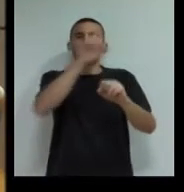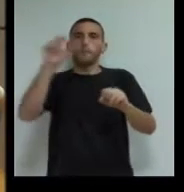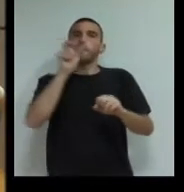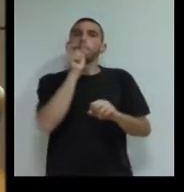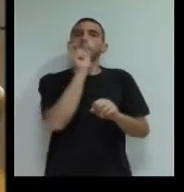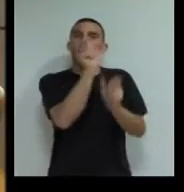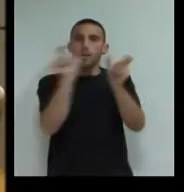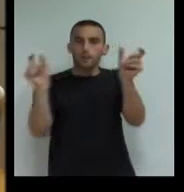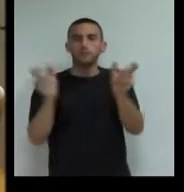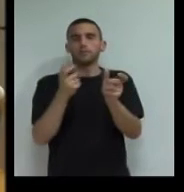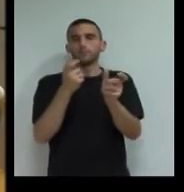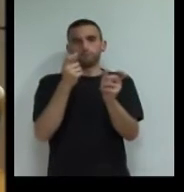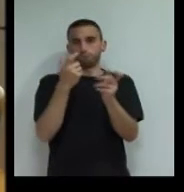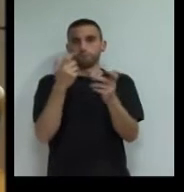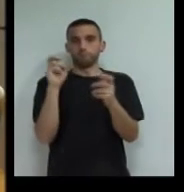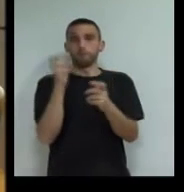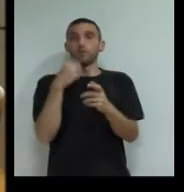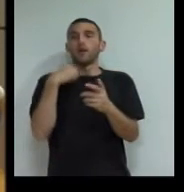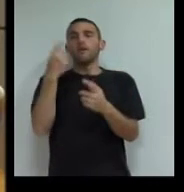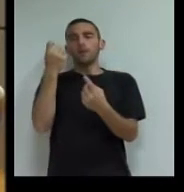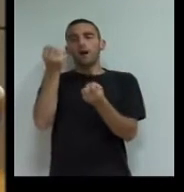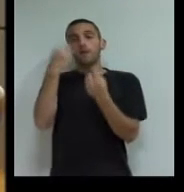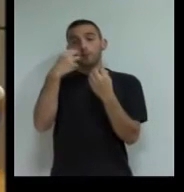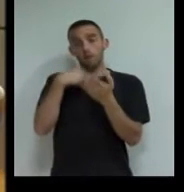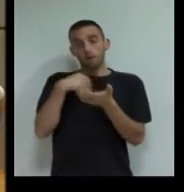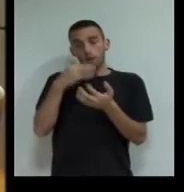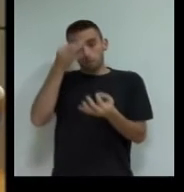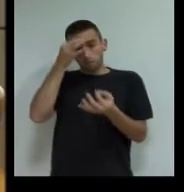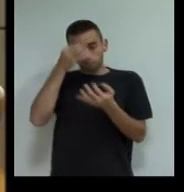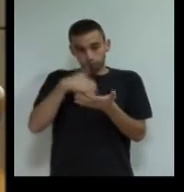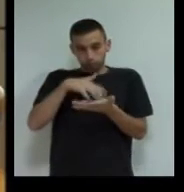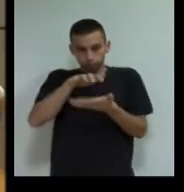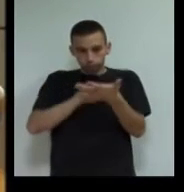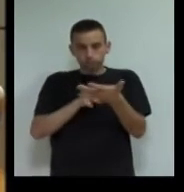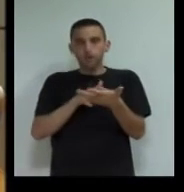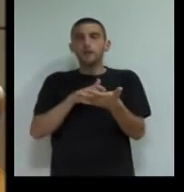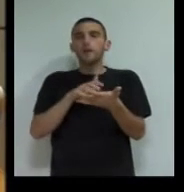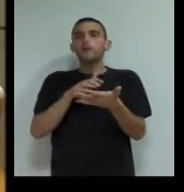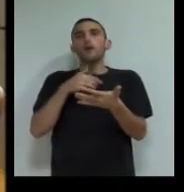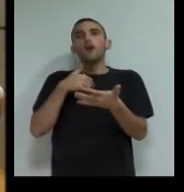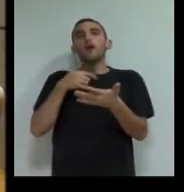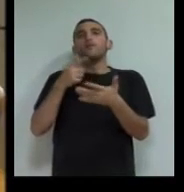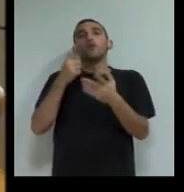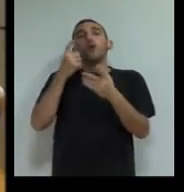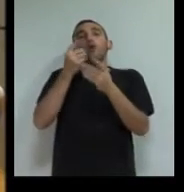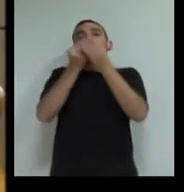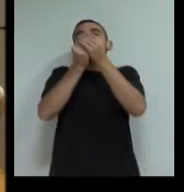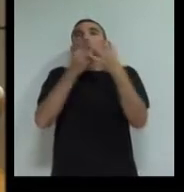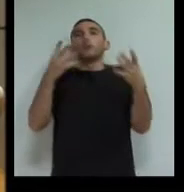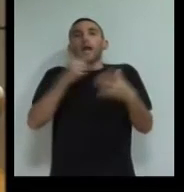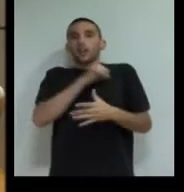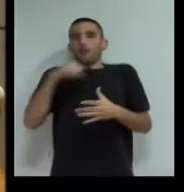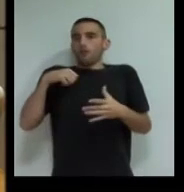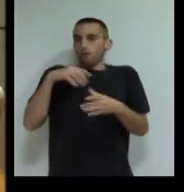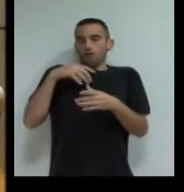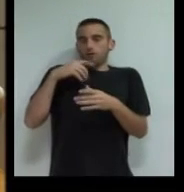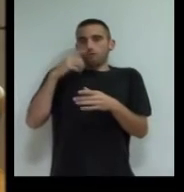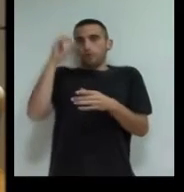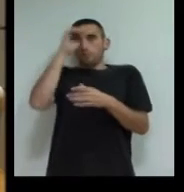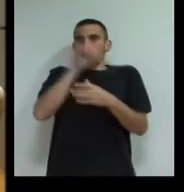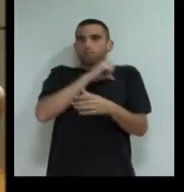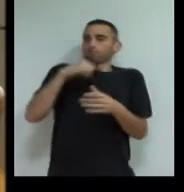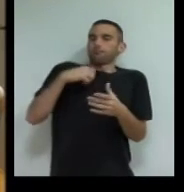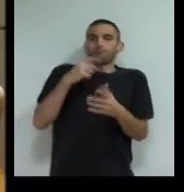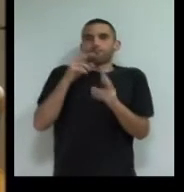que definir una serie de indicadores que nos permitan, no ya simplemente, a ver, los subjetivos no hay forma de verlos que no sean, pues eso,